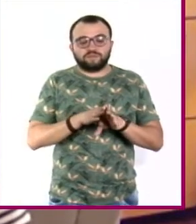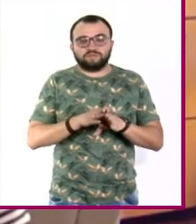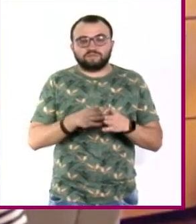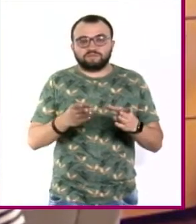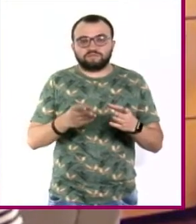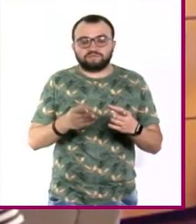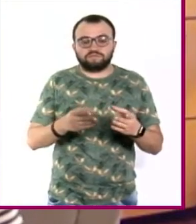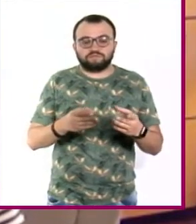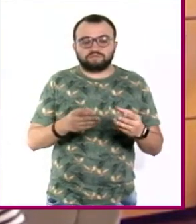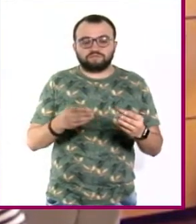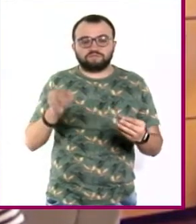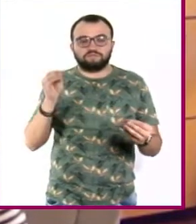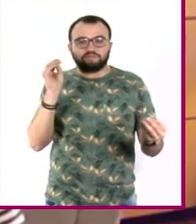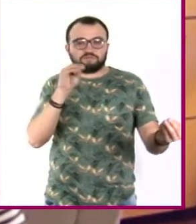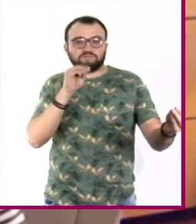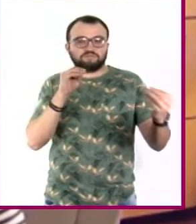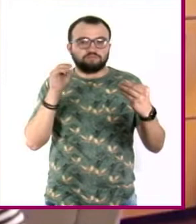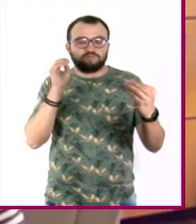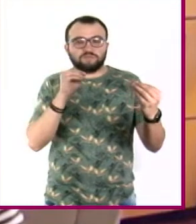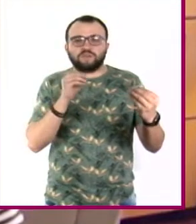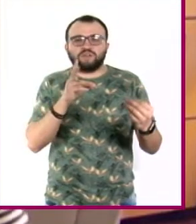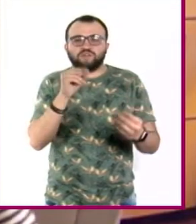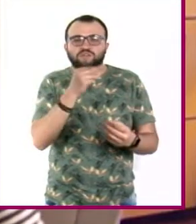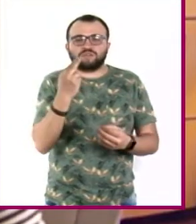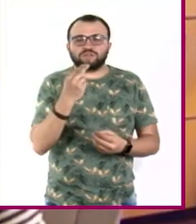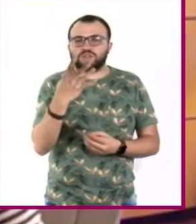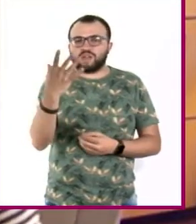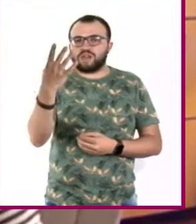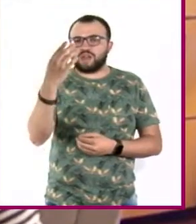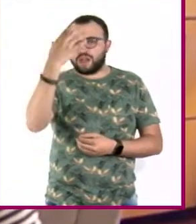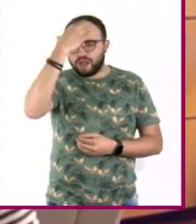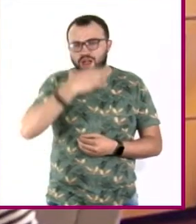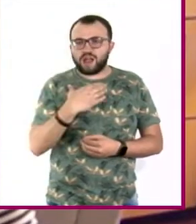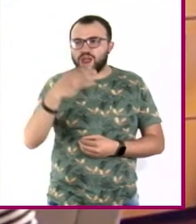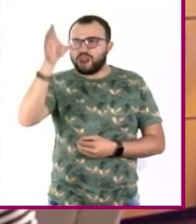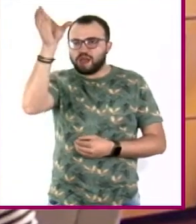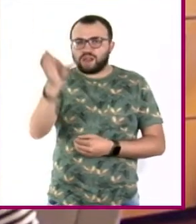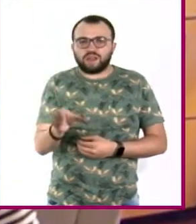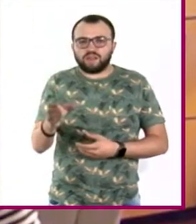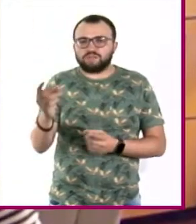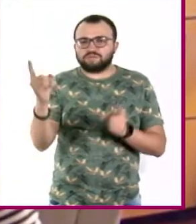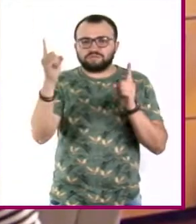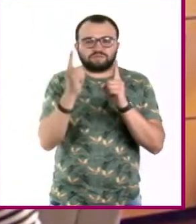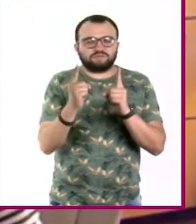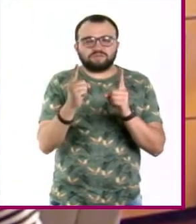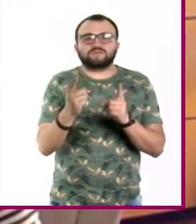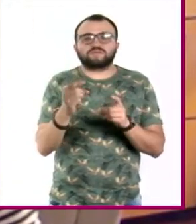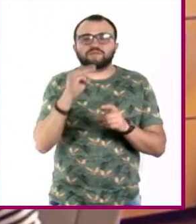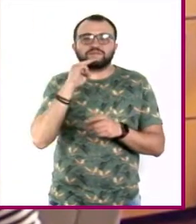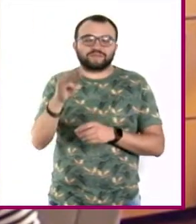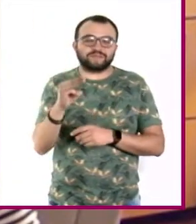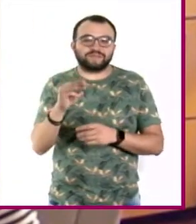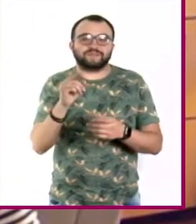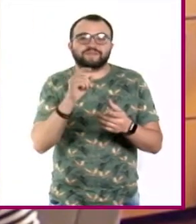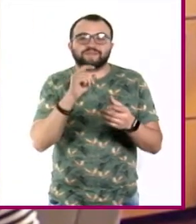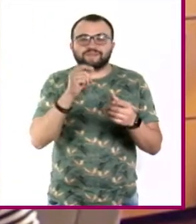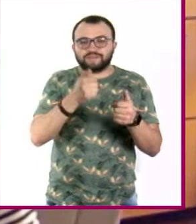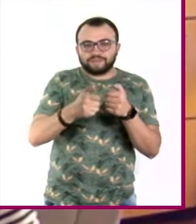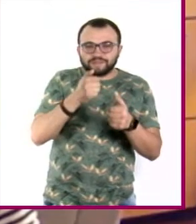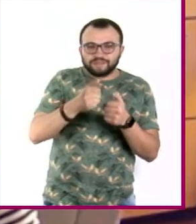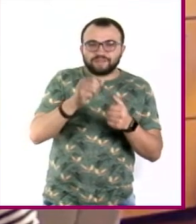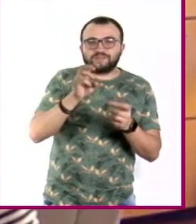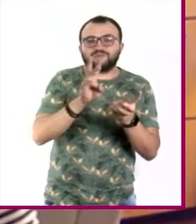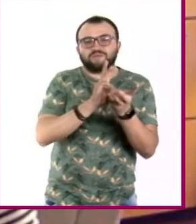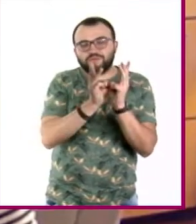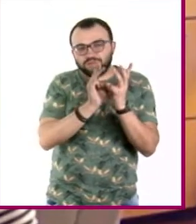jóvenes ya no es tanto de cara a cara, sino a través de los mensajes de texto, por WhatsApp, por